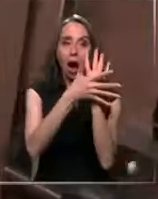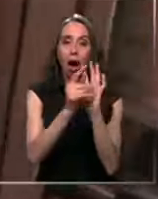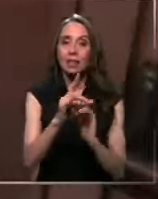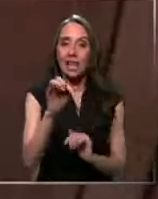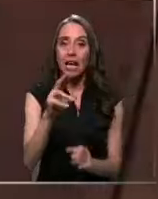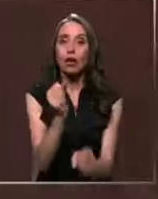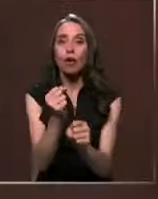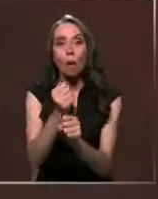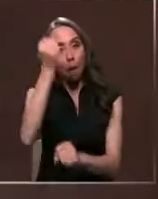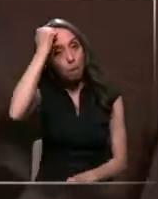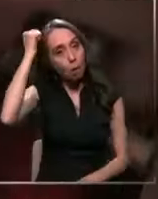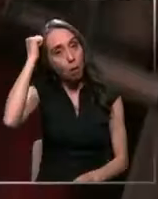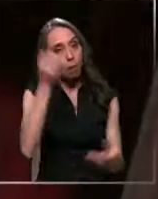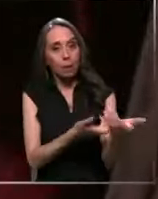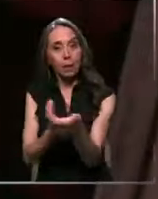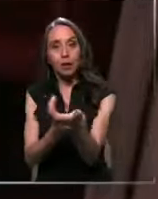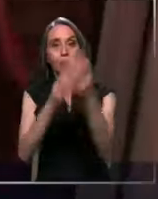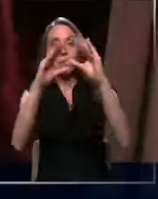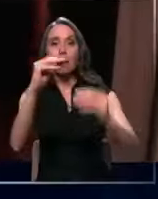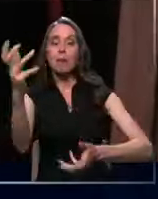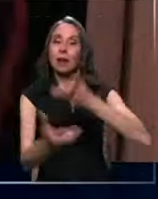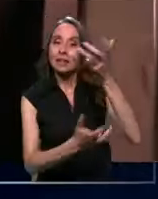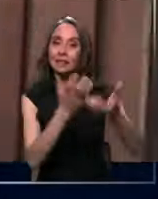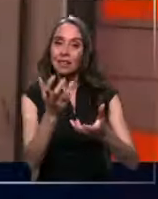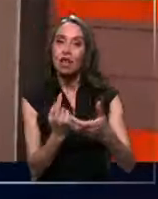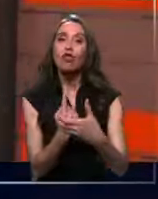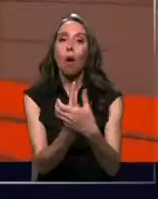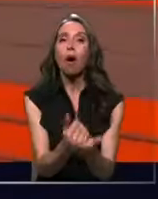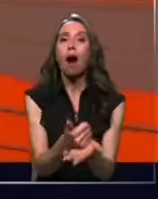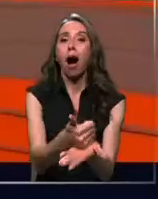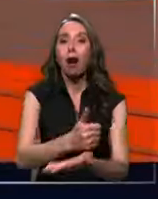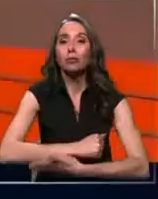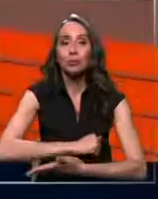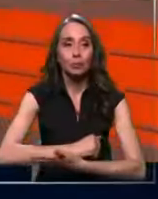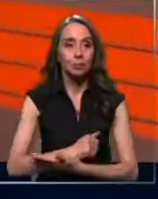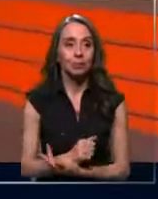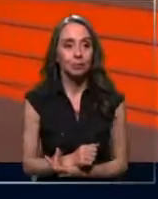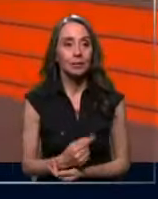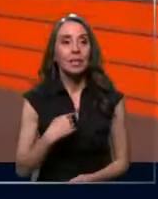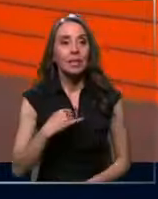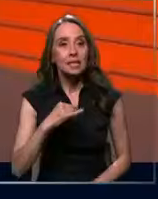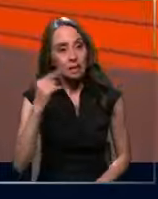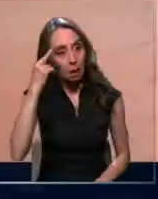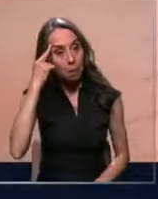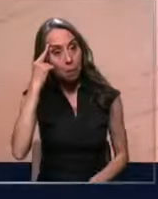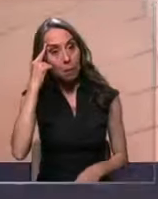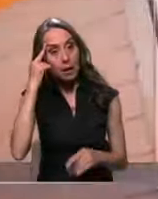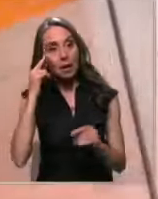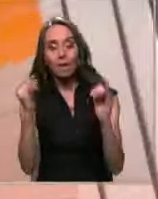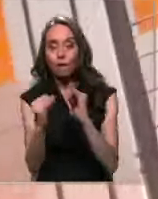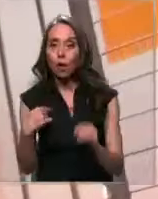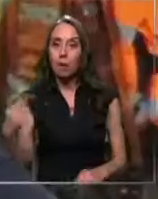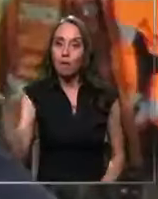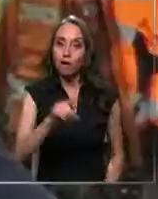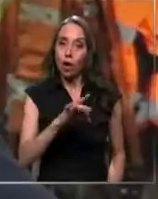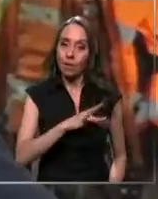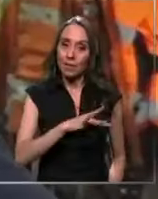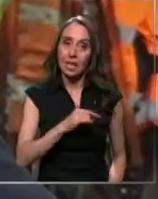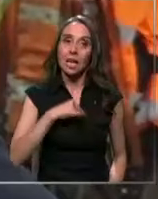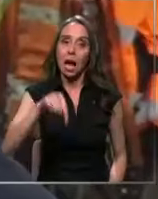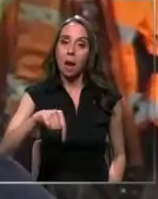de bomberos a apagar incendios. I always find a chance to find other ways to give back. De aquí está